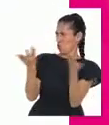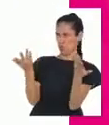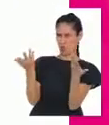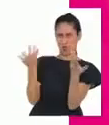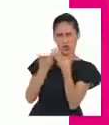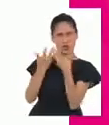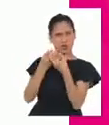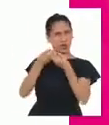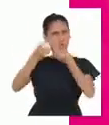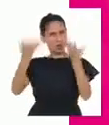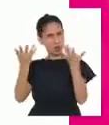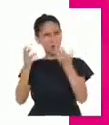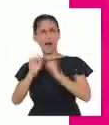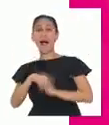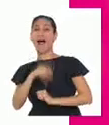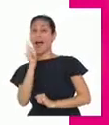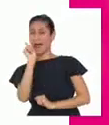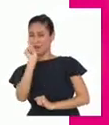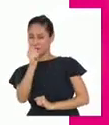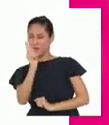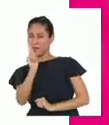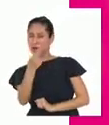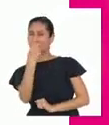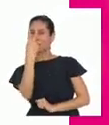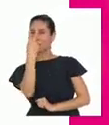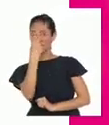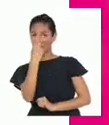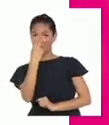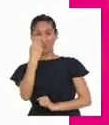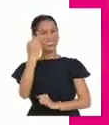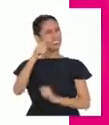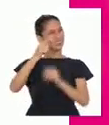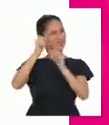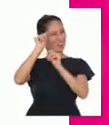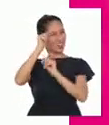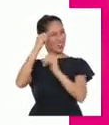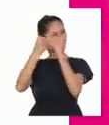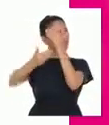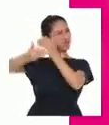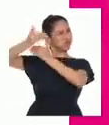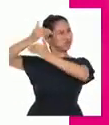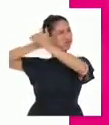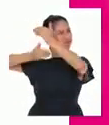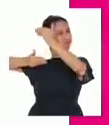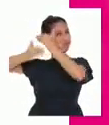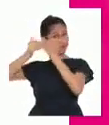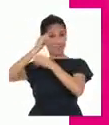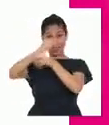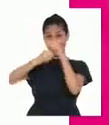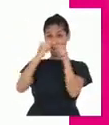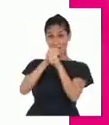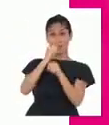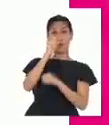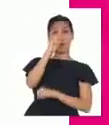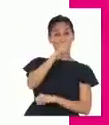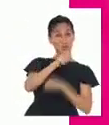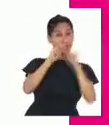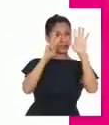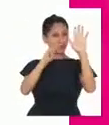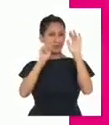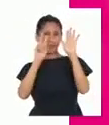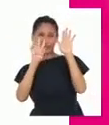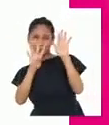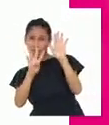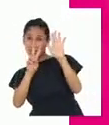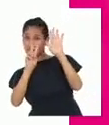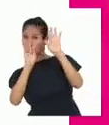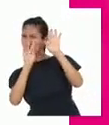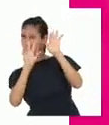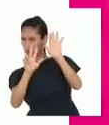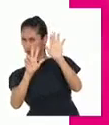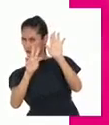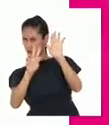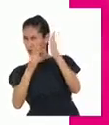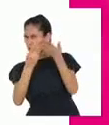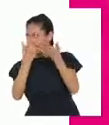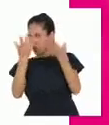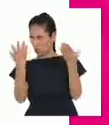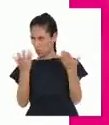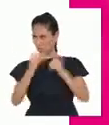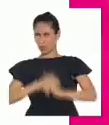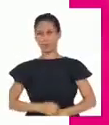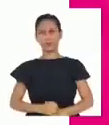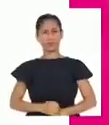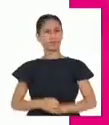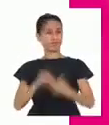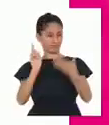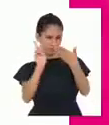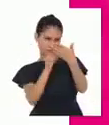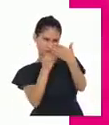proceso, debemos retroceder hasta la Revolución Francesa, en 1789. Es decir, en el siglo XVIII.